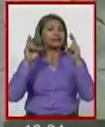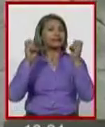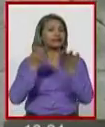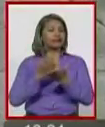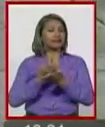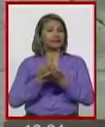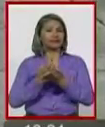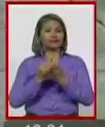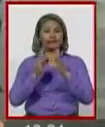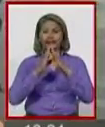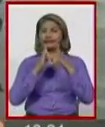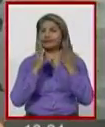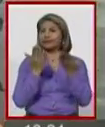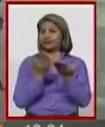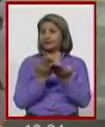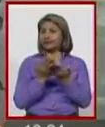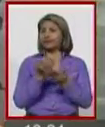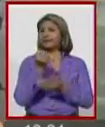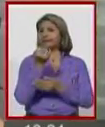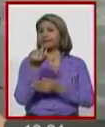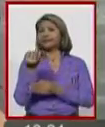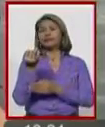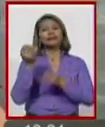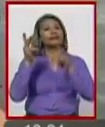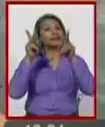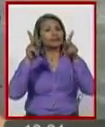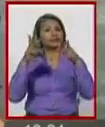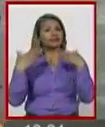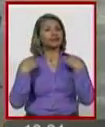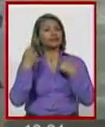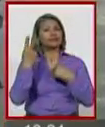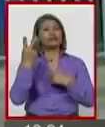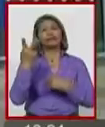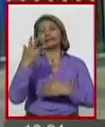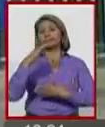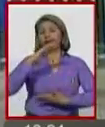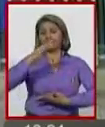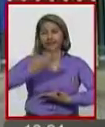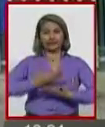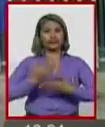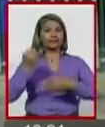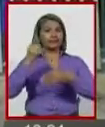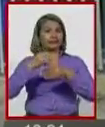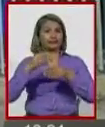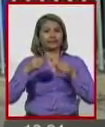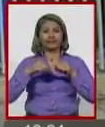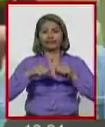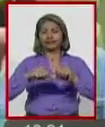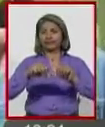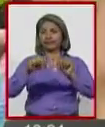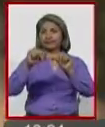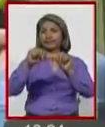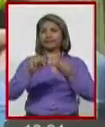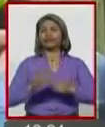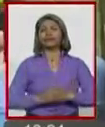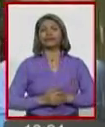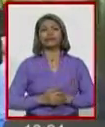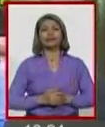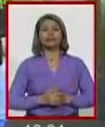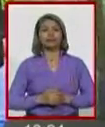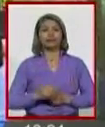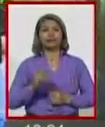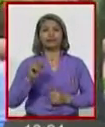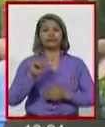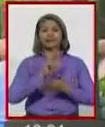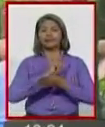económico en los colegios, sobre todo aquellas personas que tienen dos o más hijos, ¿no? Las inscripciones se realizarán durante estos